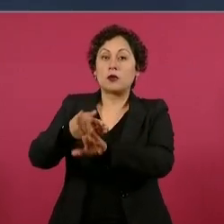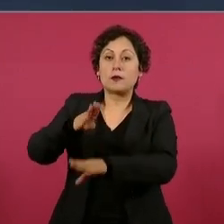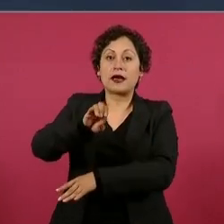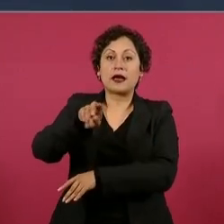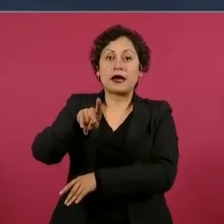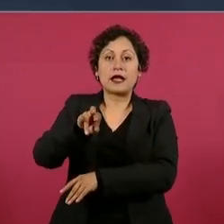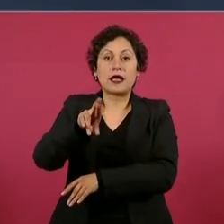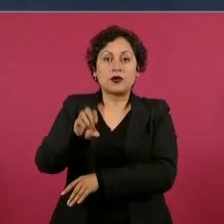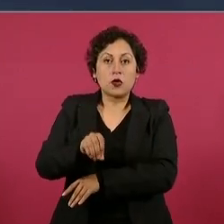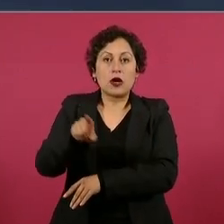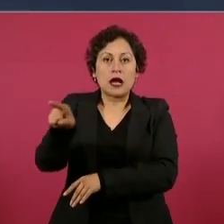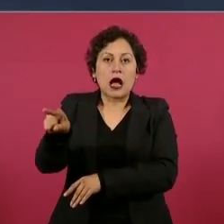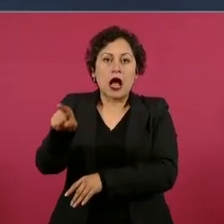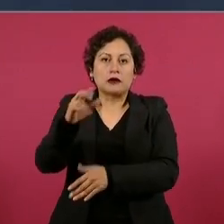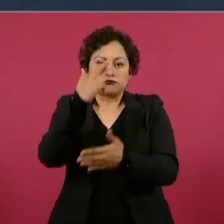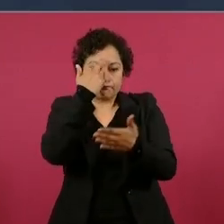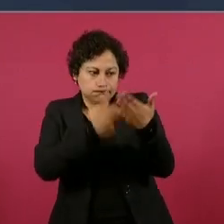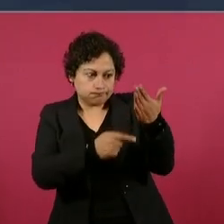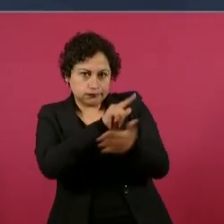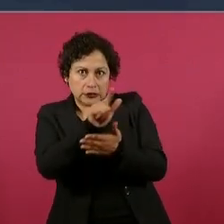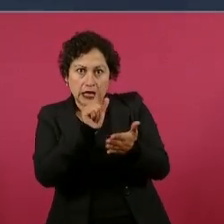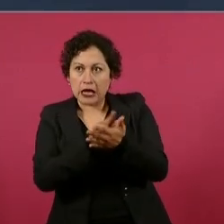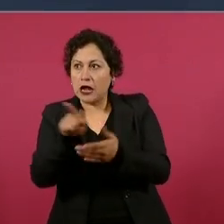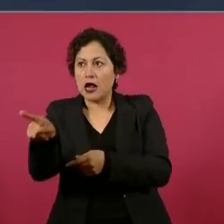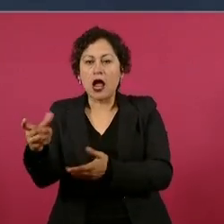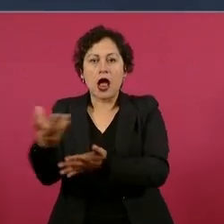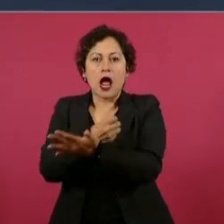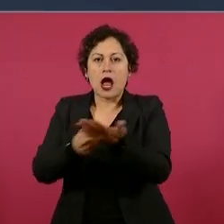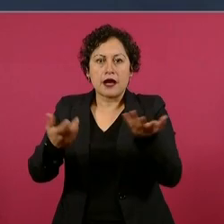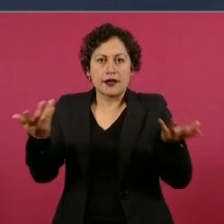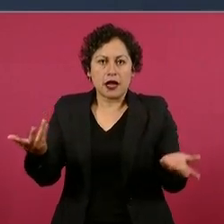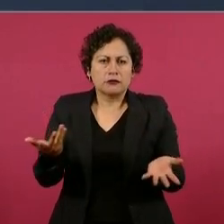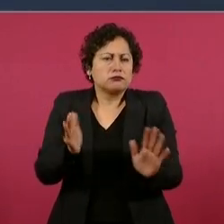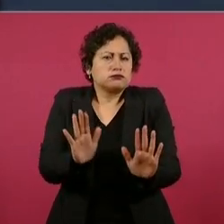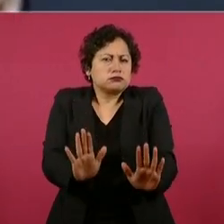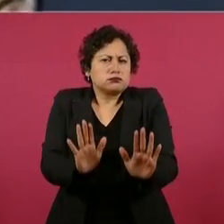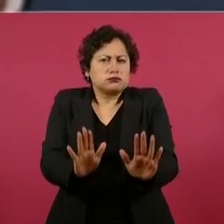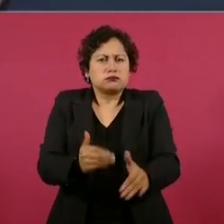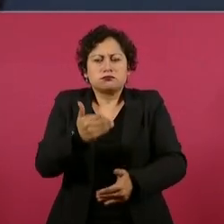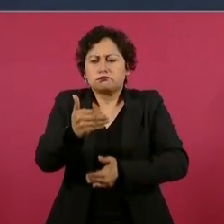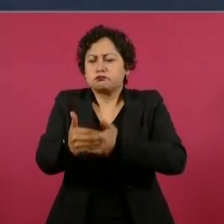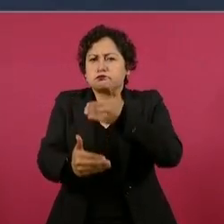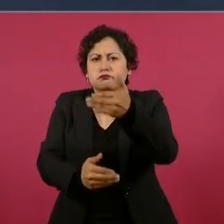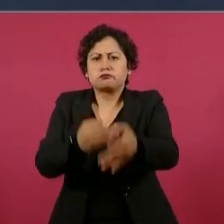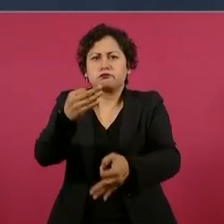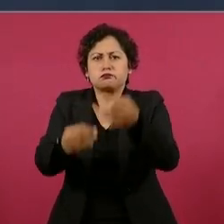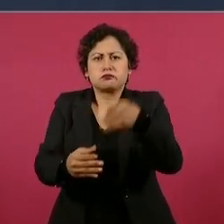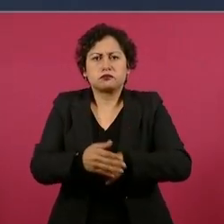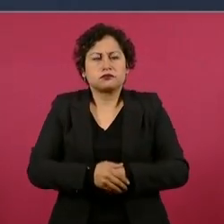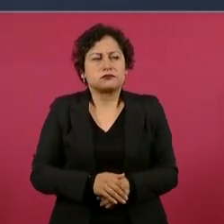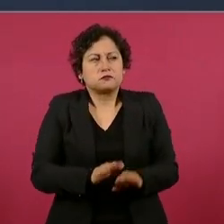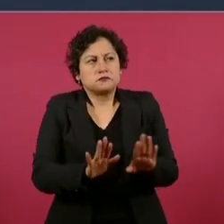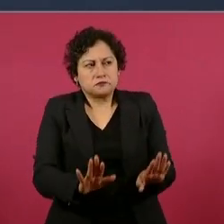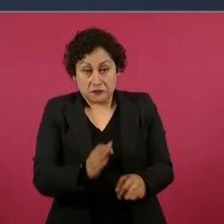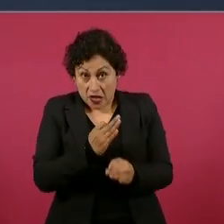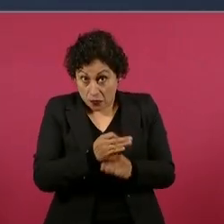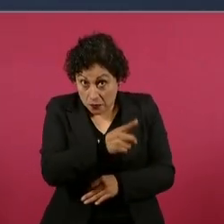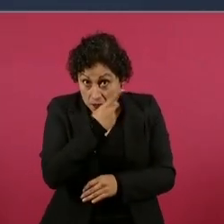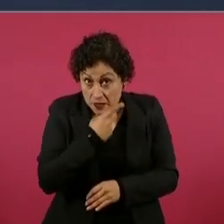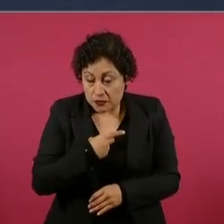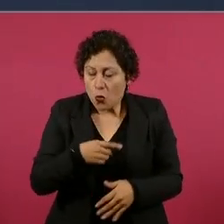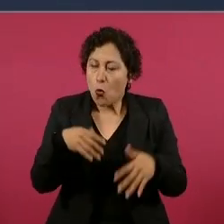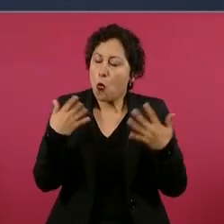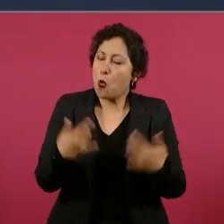amparo, porque tiene fuero. Sí, entonces sí, se está siguiendo el procedimiento adecuado. Ahora, en este caso, qué bien que lo tocas. Esta es